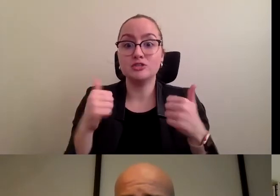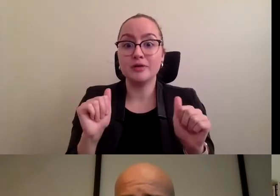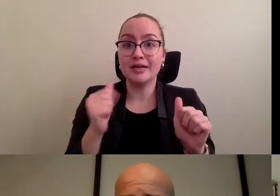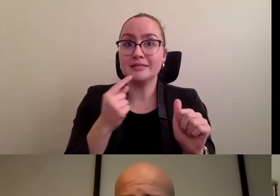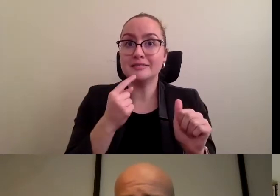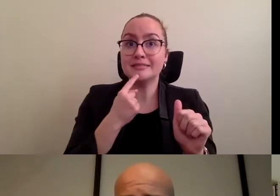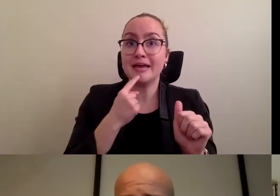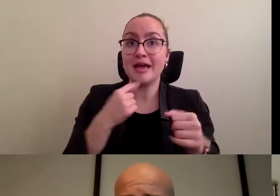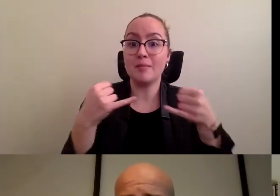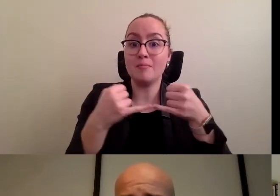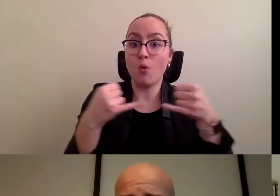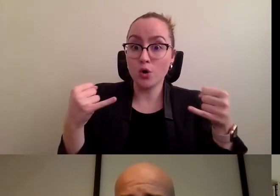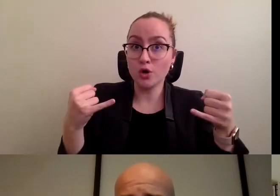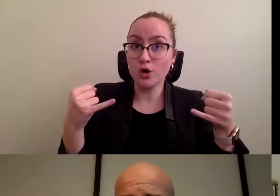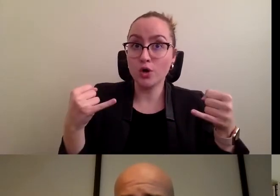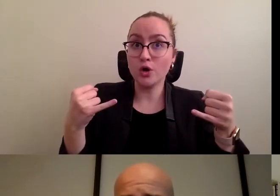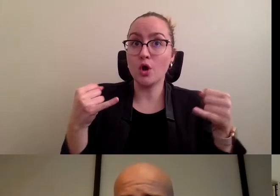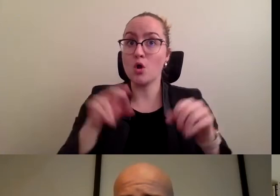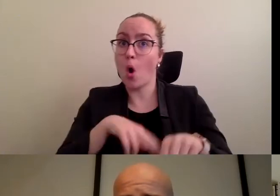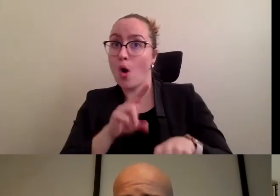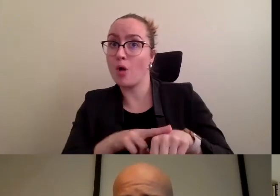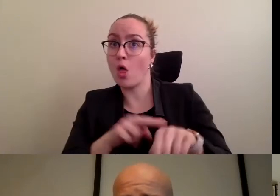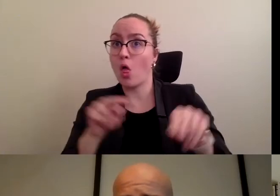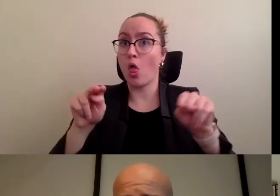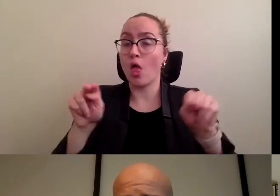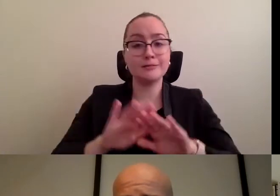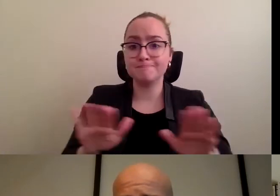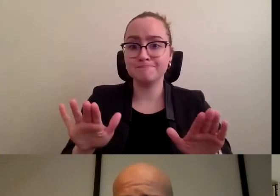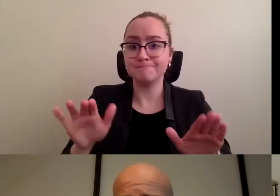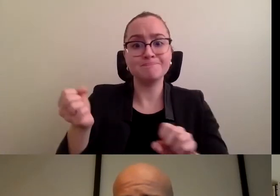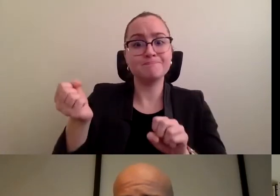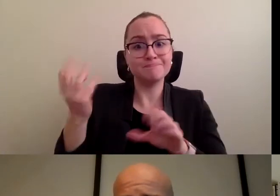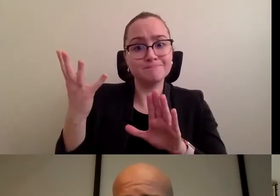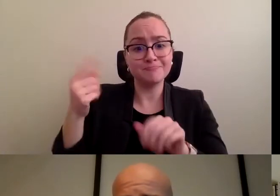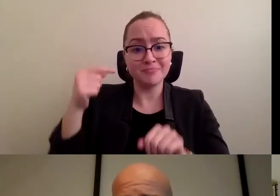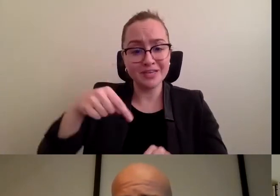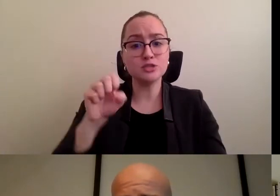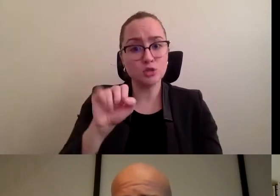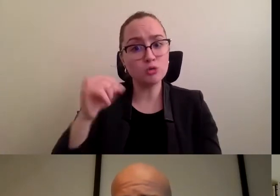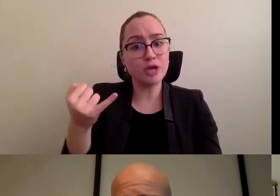para ayudar a que gente entiende que restricciones de inmigración